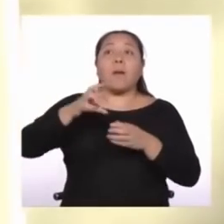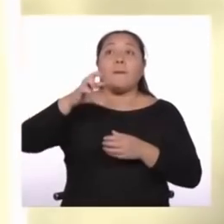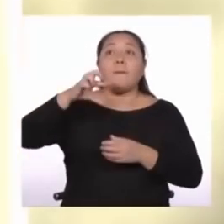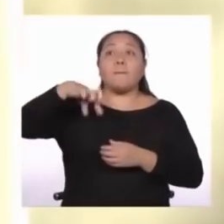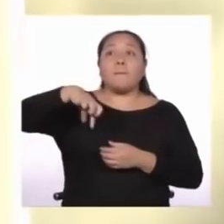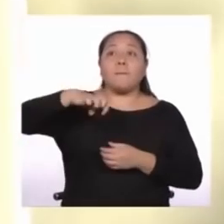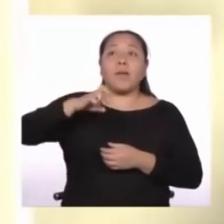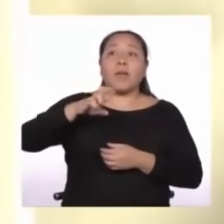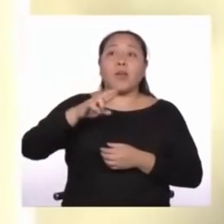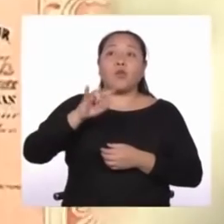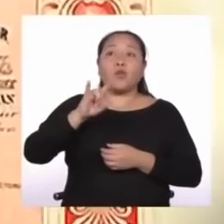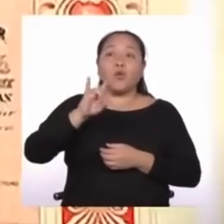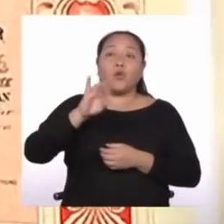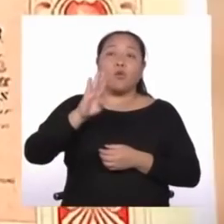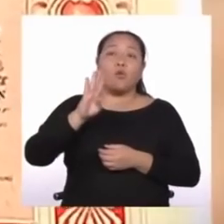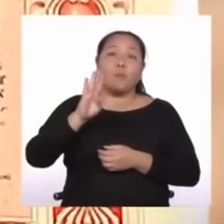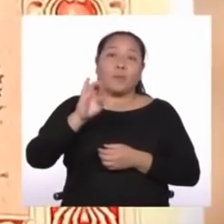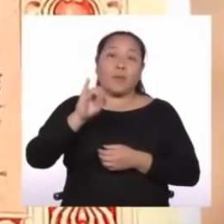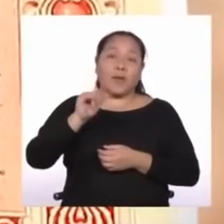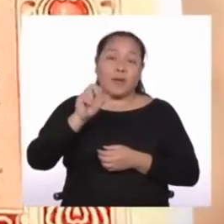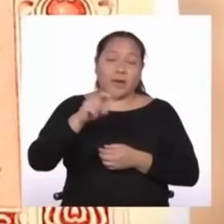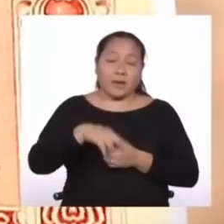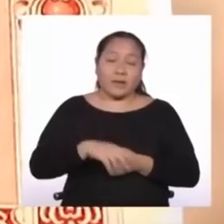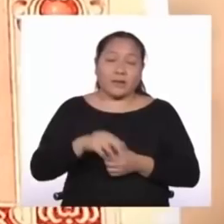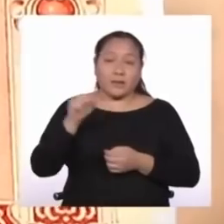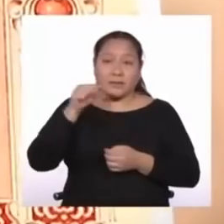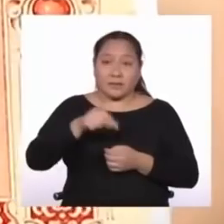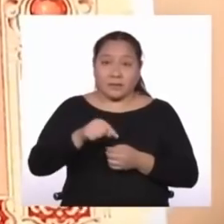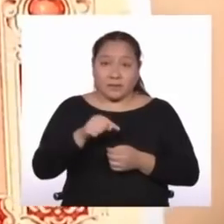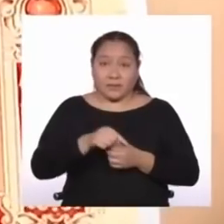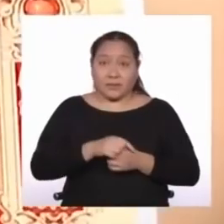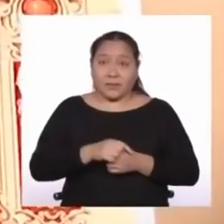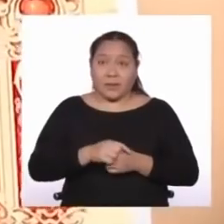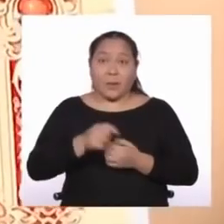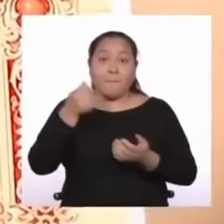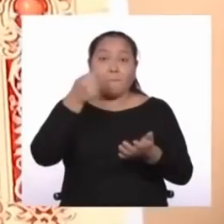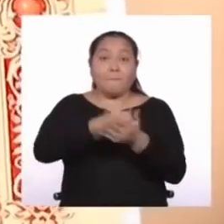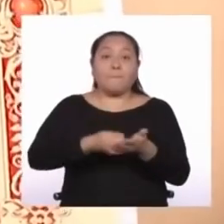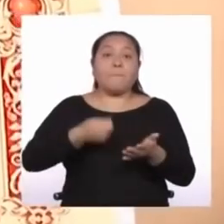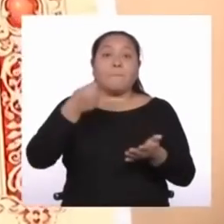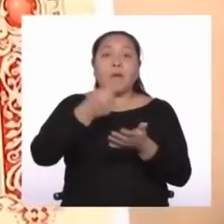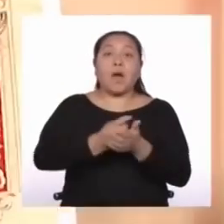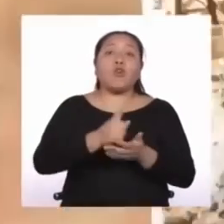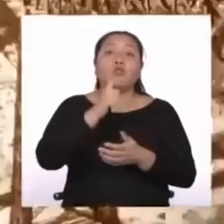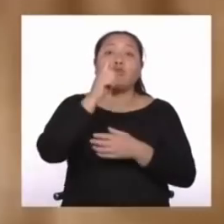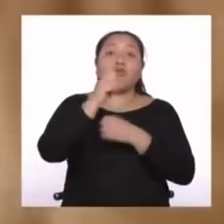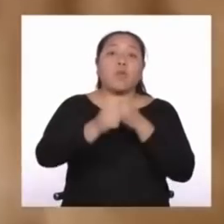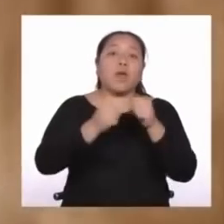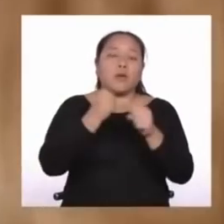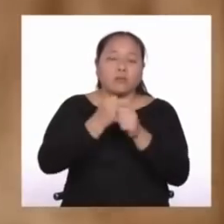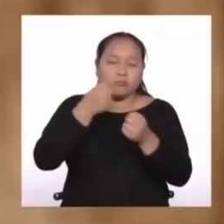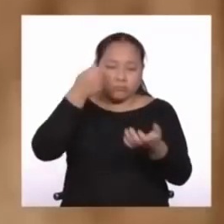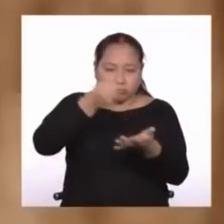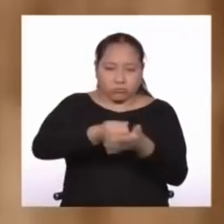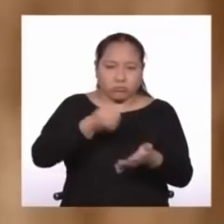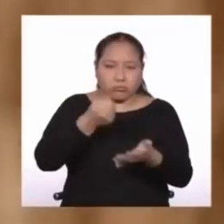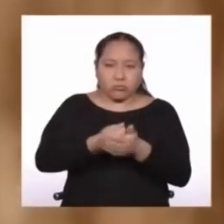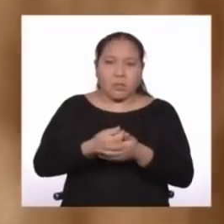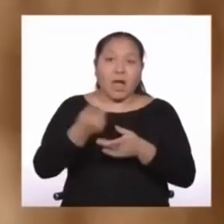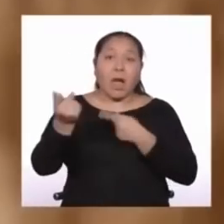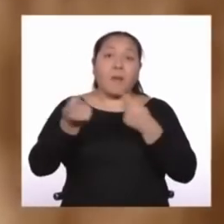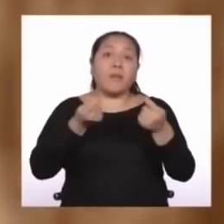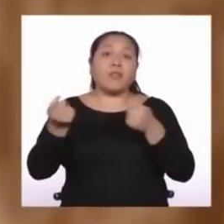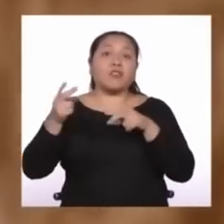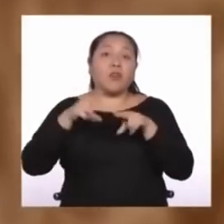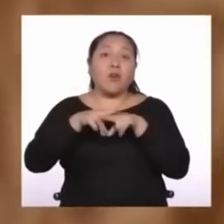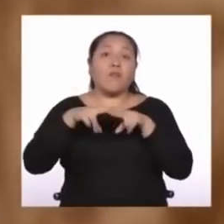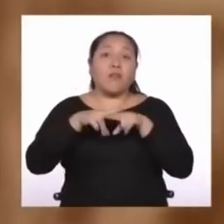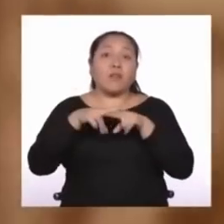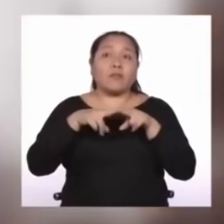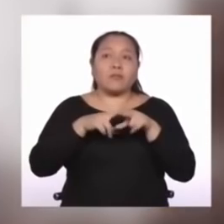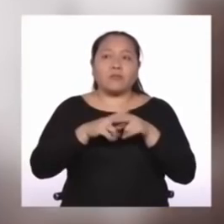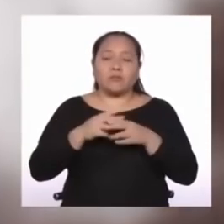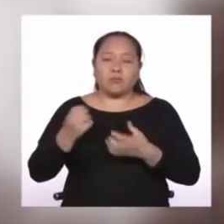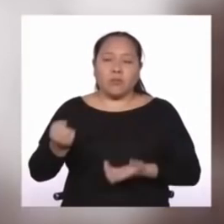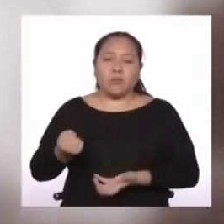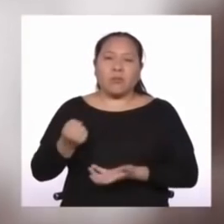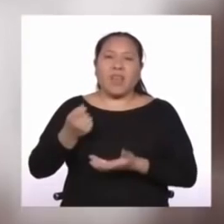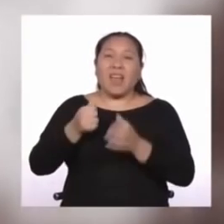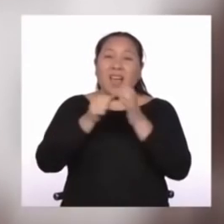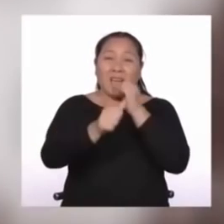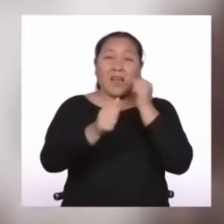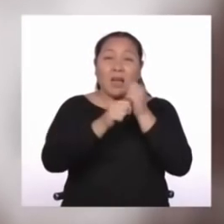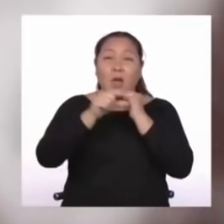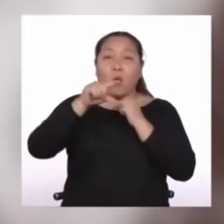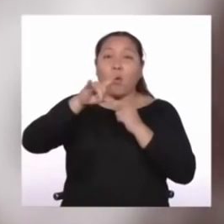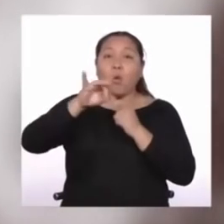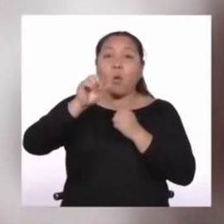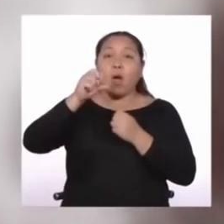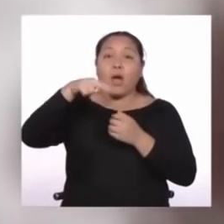comprometían a cancelar nuestra deuda a cambio de pagos anuales, la administración de los ferrocarriles, toneladas de guano